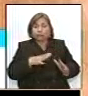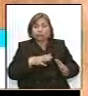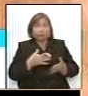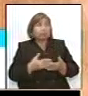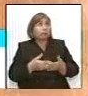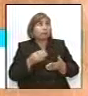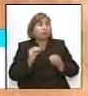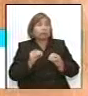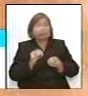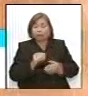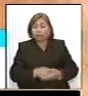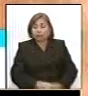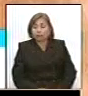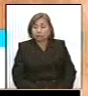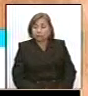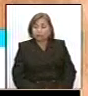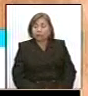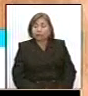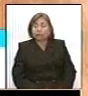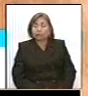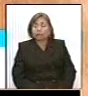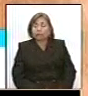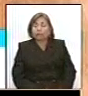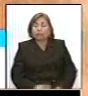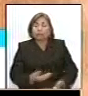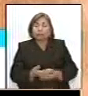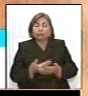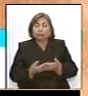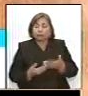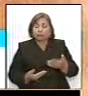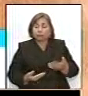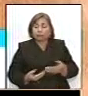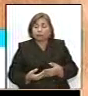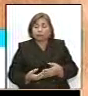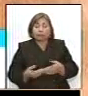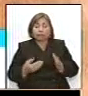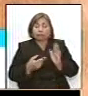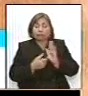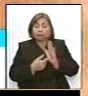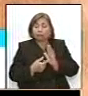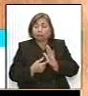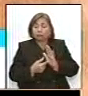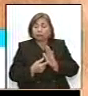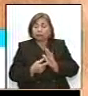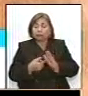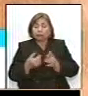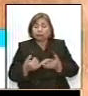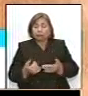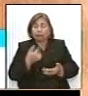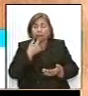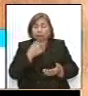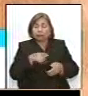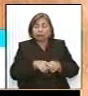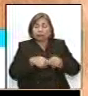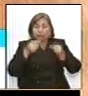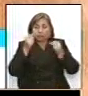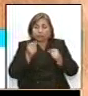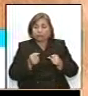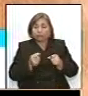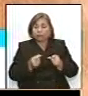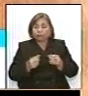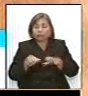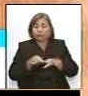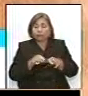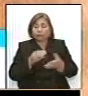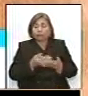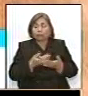tomar, en el caso de presente del congresista Daniel Salaverry, la misma decisión que tomó en el